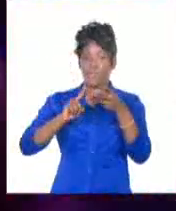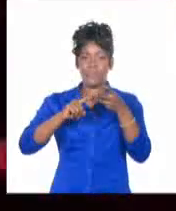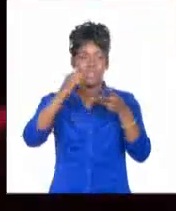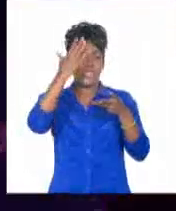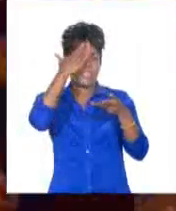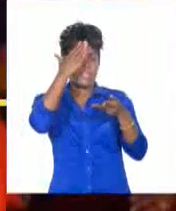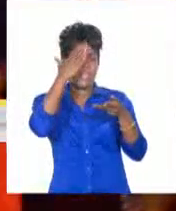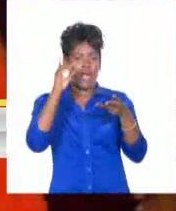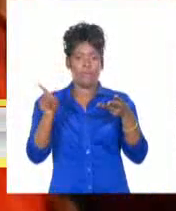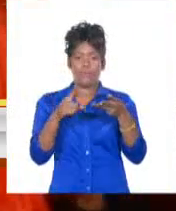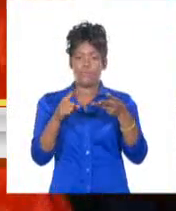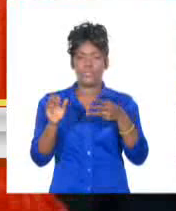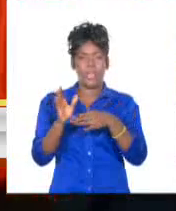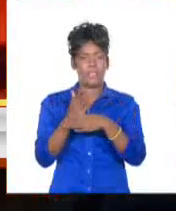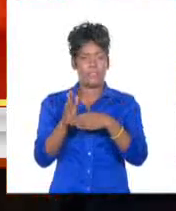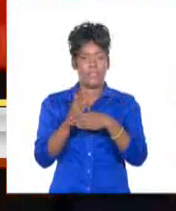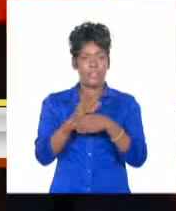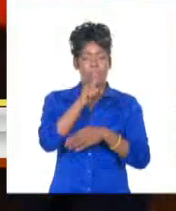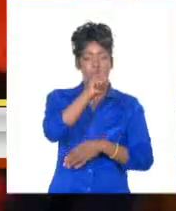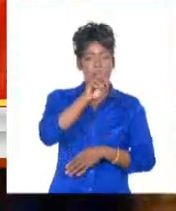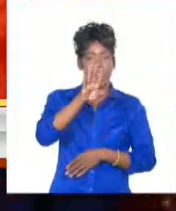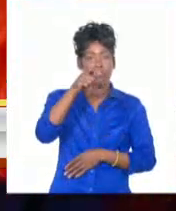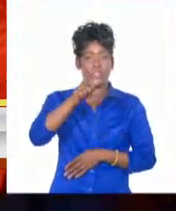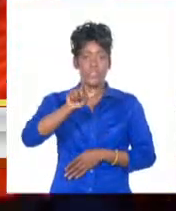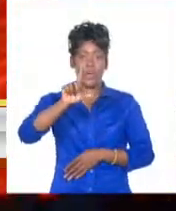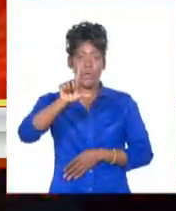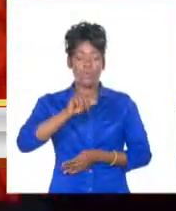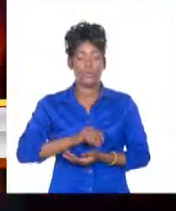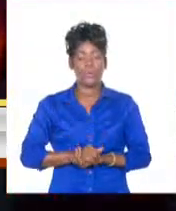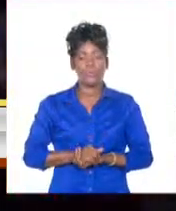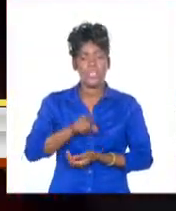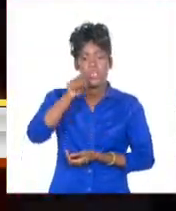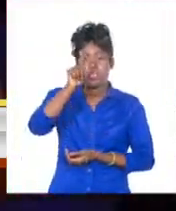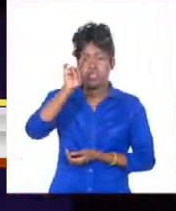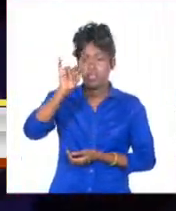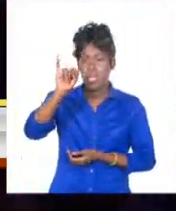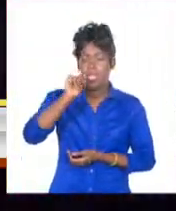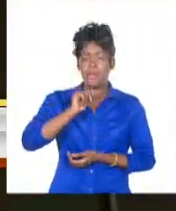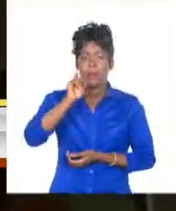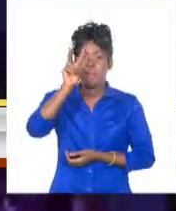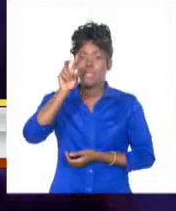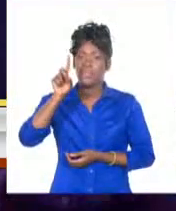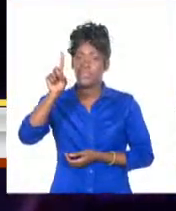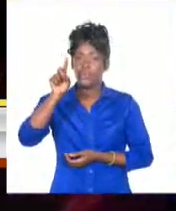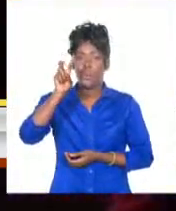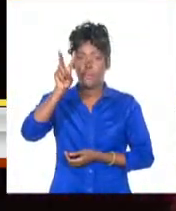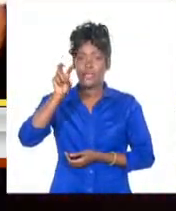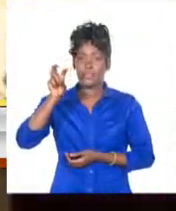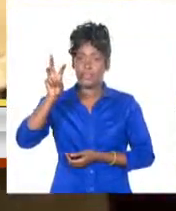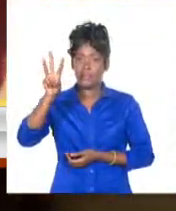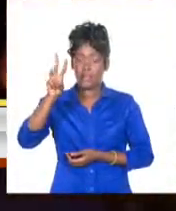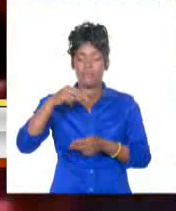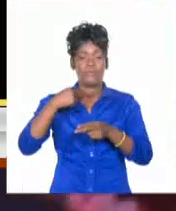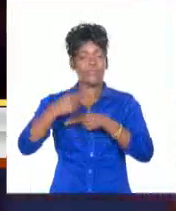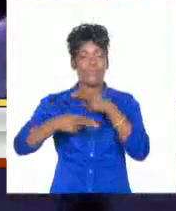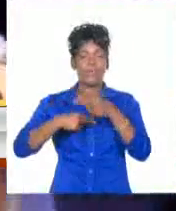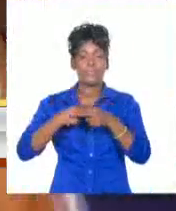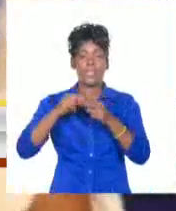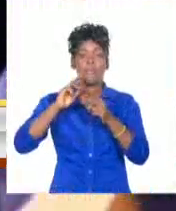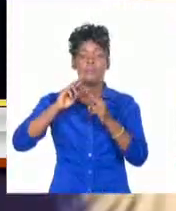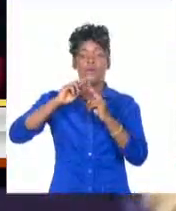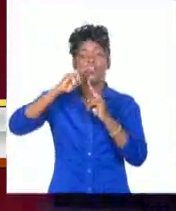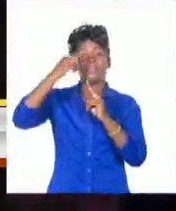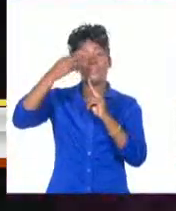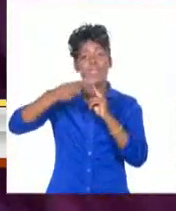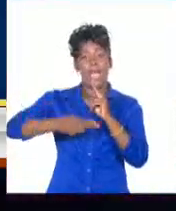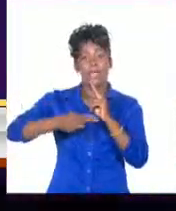Este 14 de julio y los días 16, 21 y 23 de este mes se presenta en el Teatro Bertolt Brecht en sus